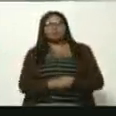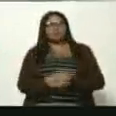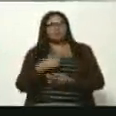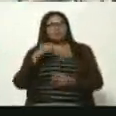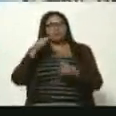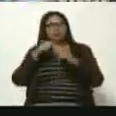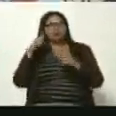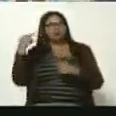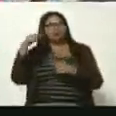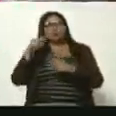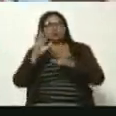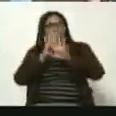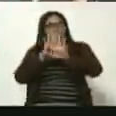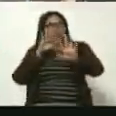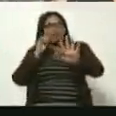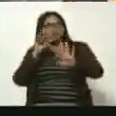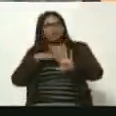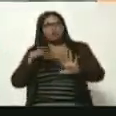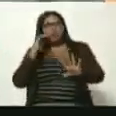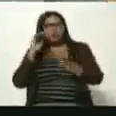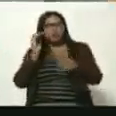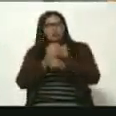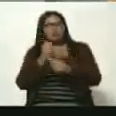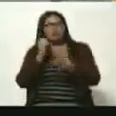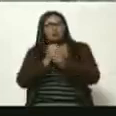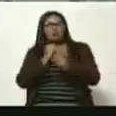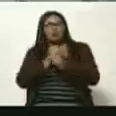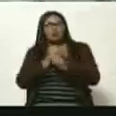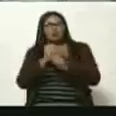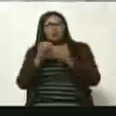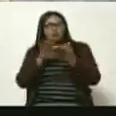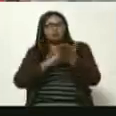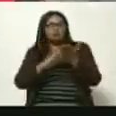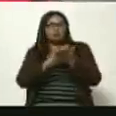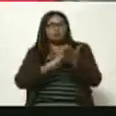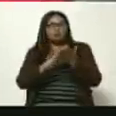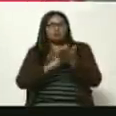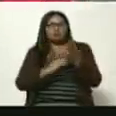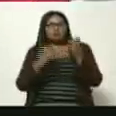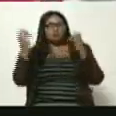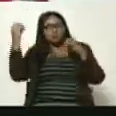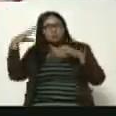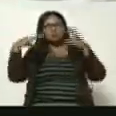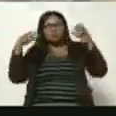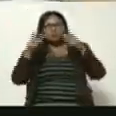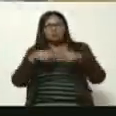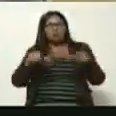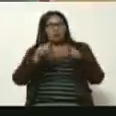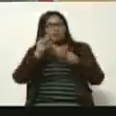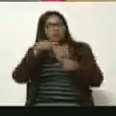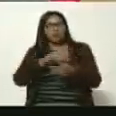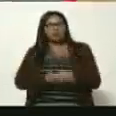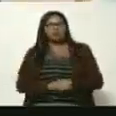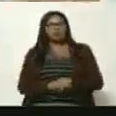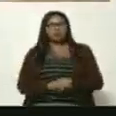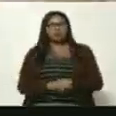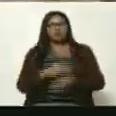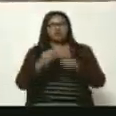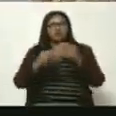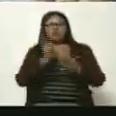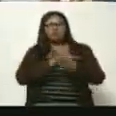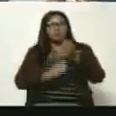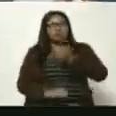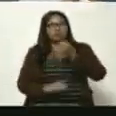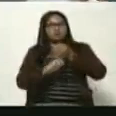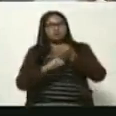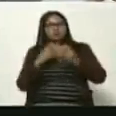del transporte masivo, donde se ejecutan labores de mantenimiento y recuperación de iluminación en las estaciones, así como el fortalecimiento